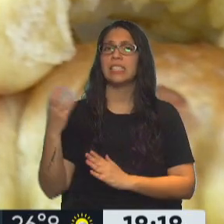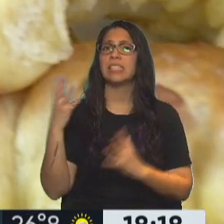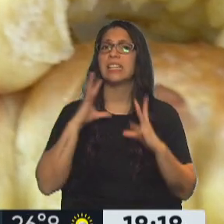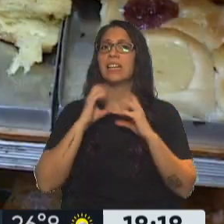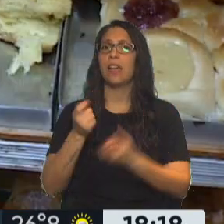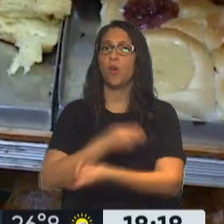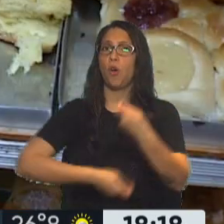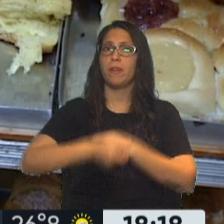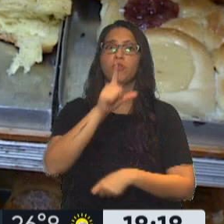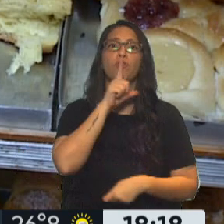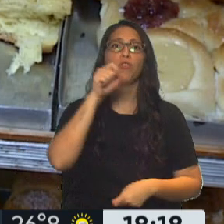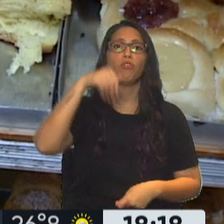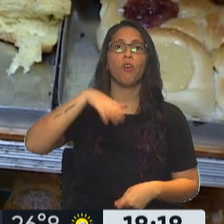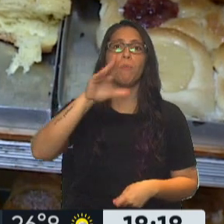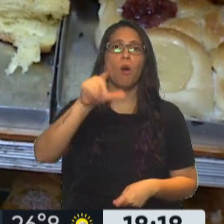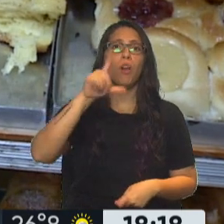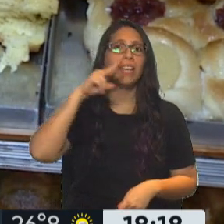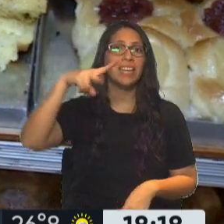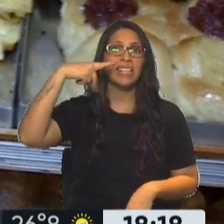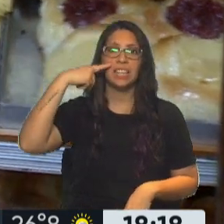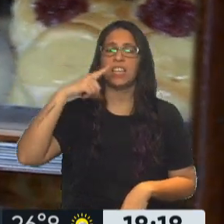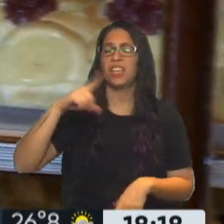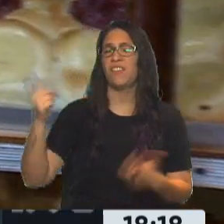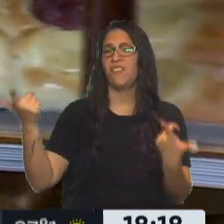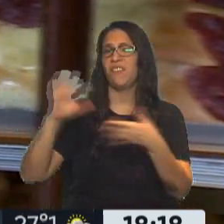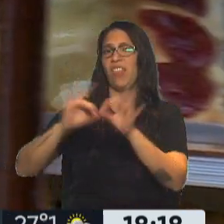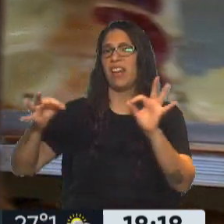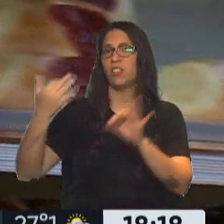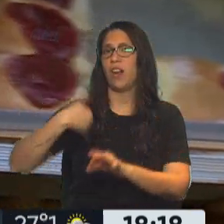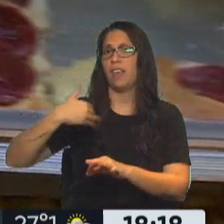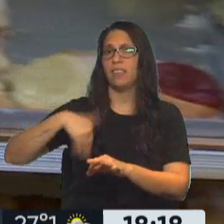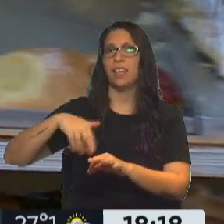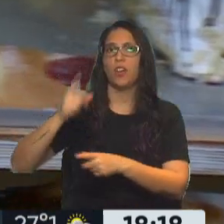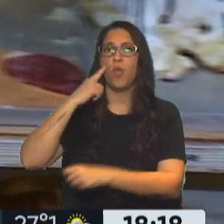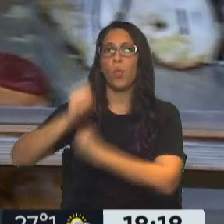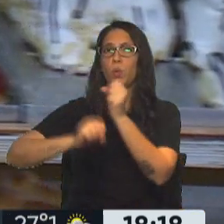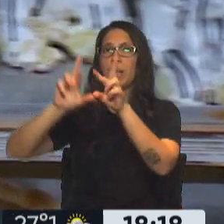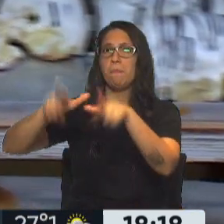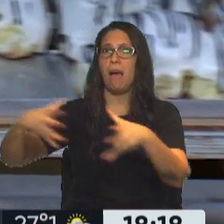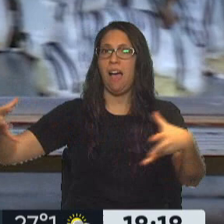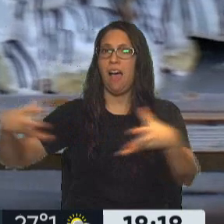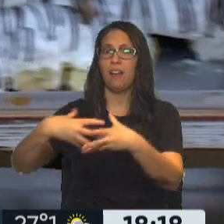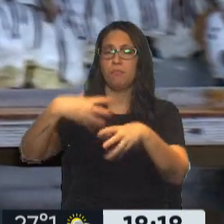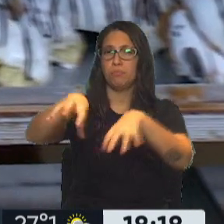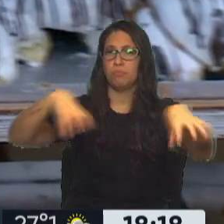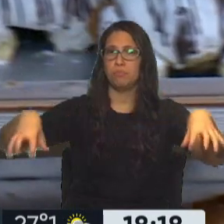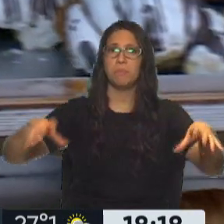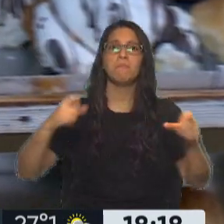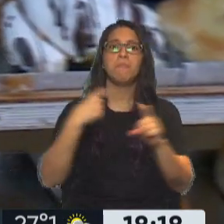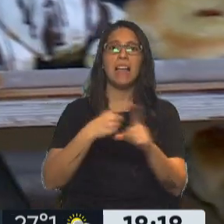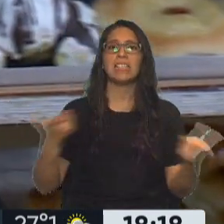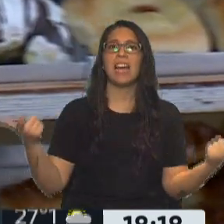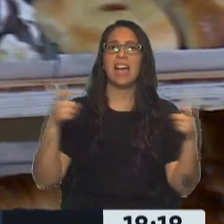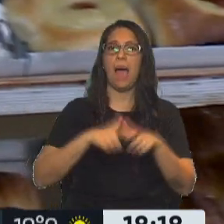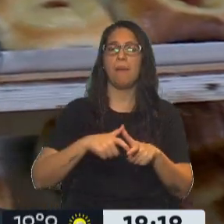Comercio, Matías Tombolini, junto a representantes de la Federación Argentina de la Industria del PAN y afines, y la Cámara de